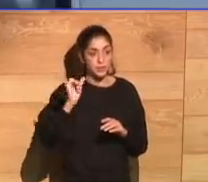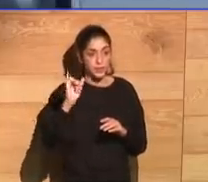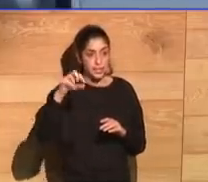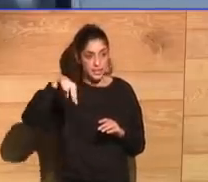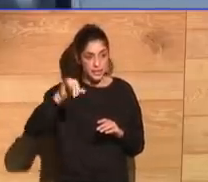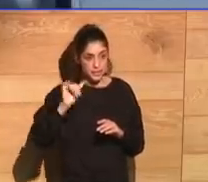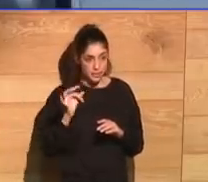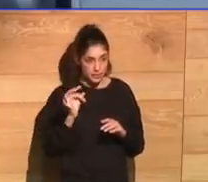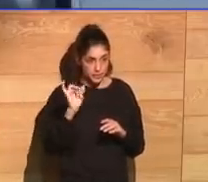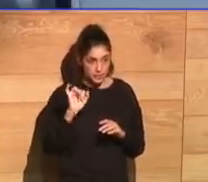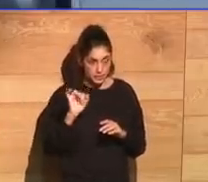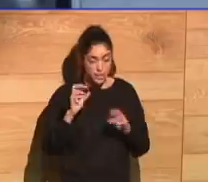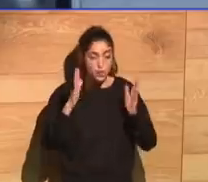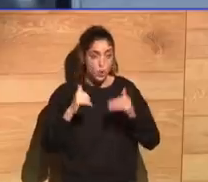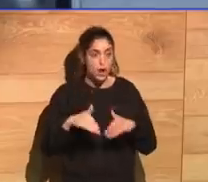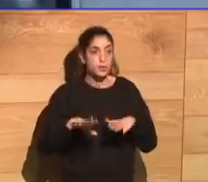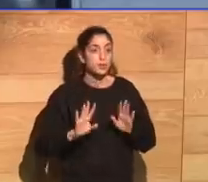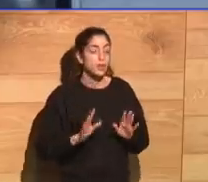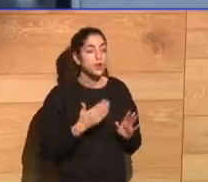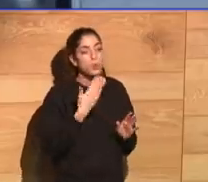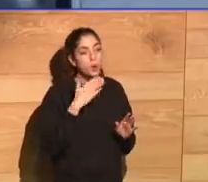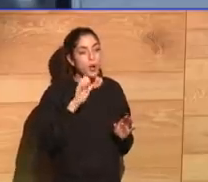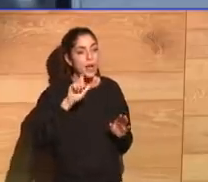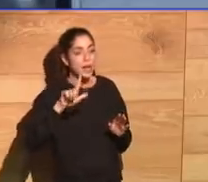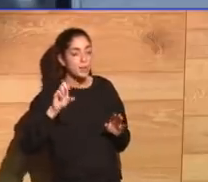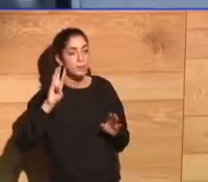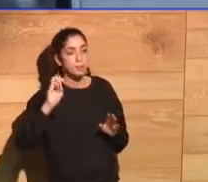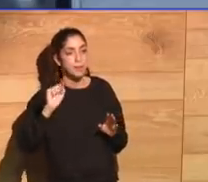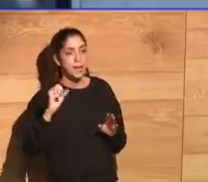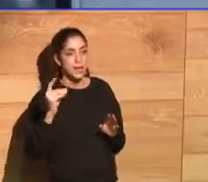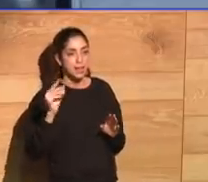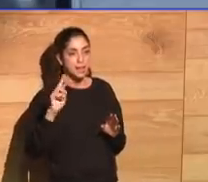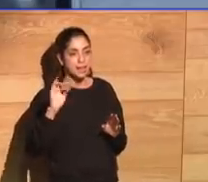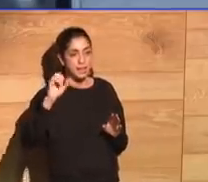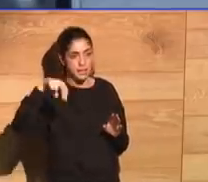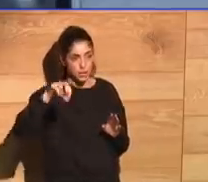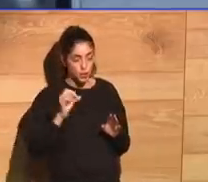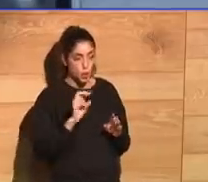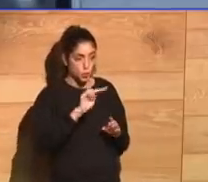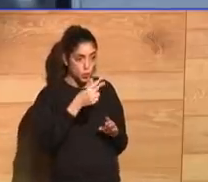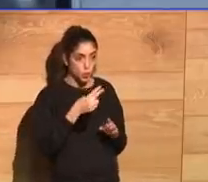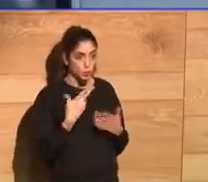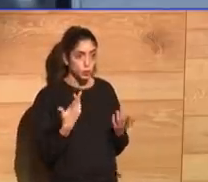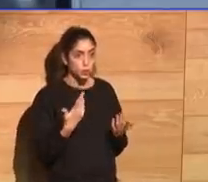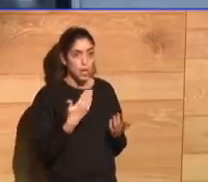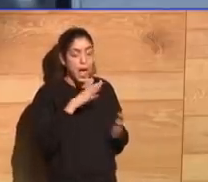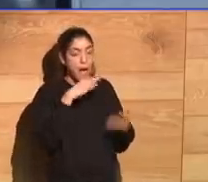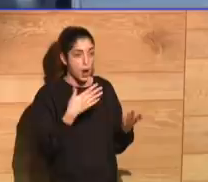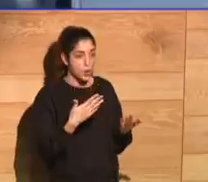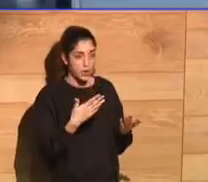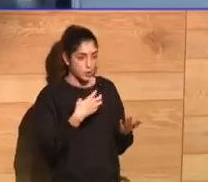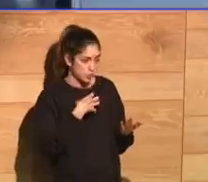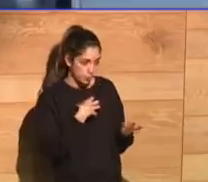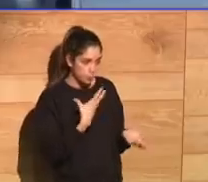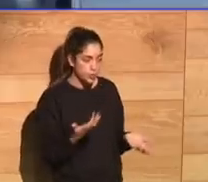junto con El Padrino 2 como ejemplos escasísimos de secuelas que mejoran el original. Uh-huh. Ahora nadie se le ocurre decir eso